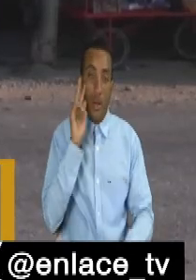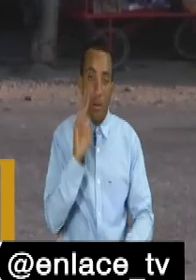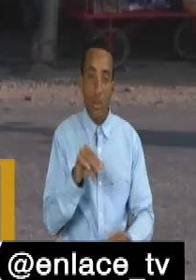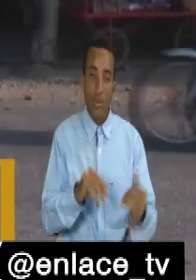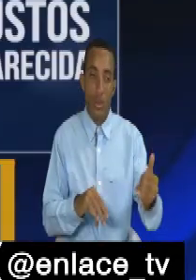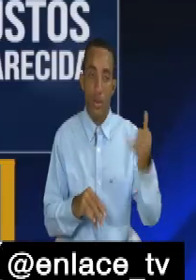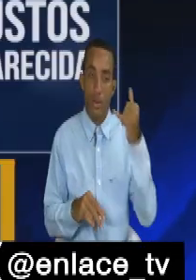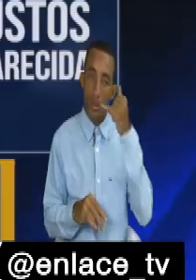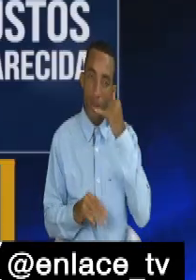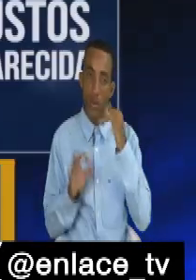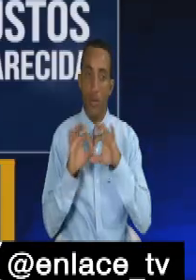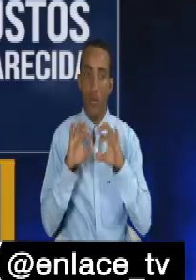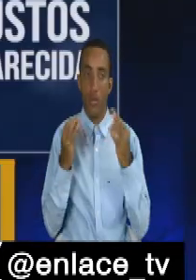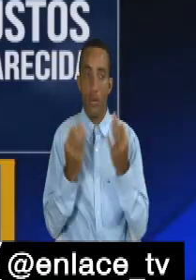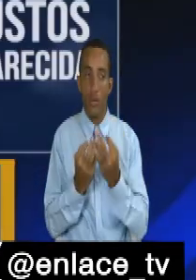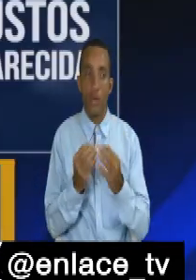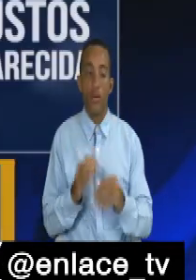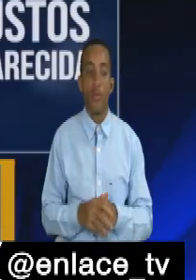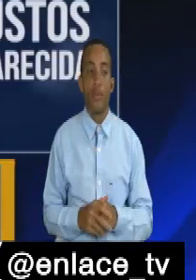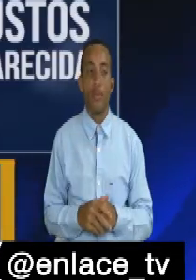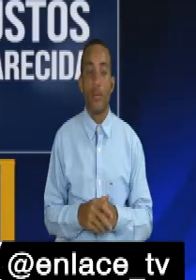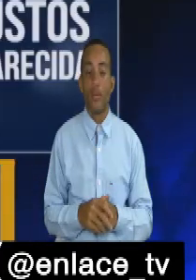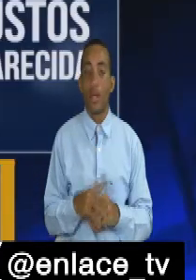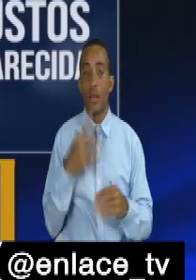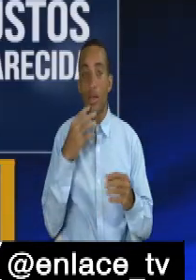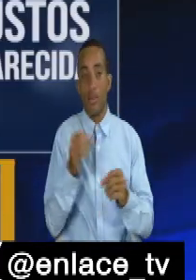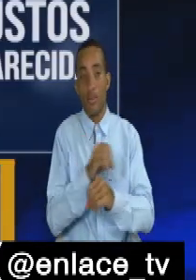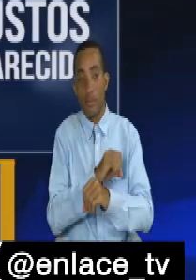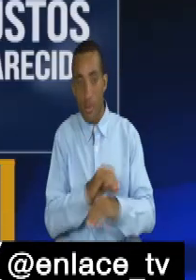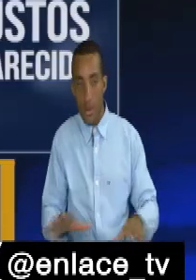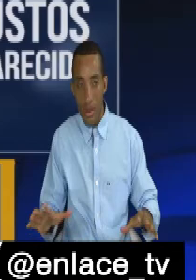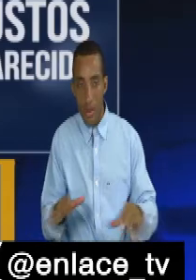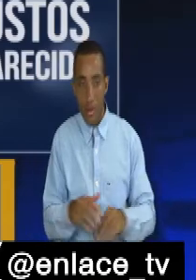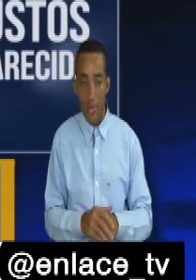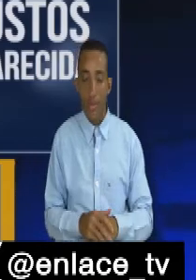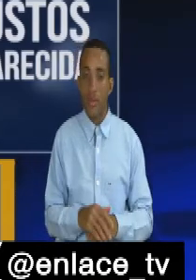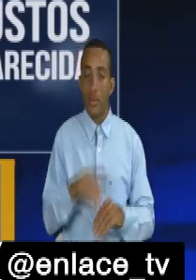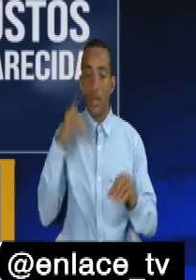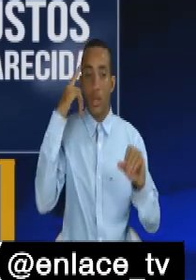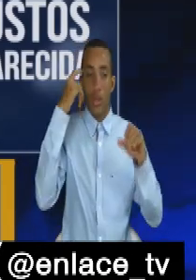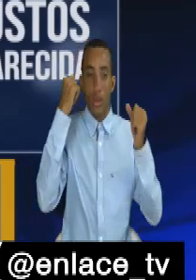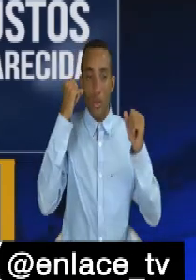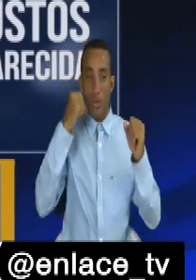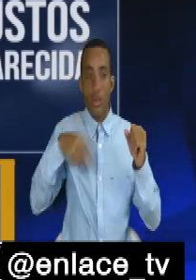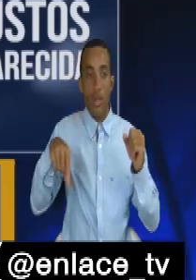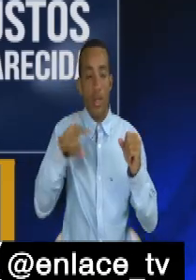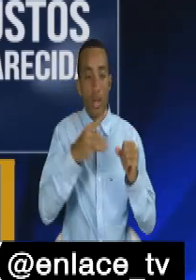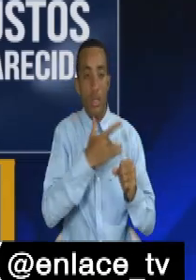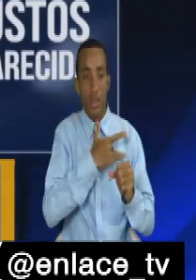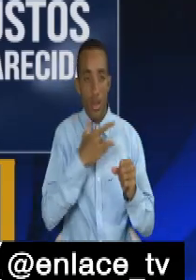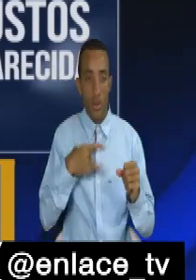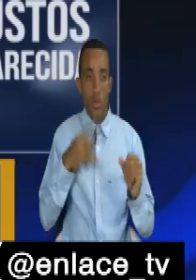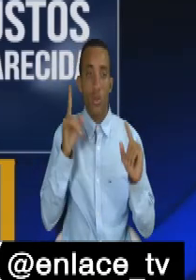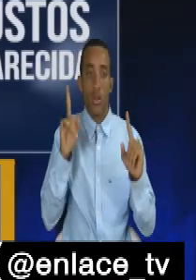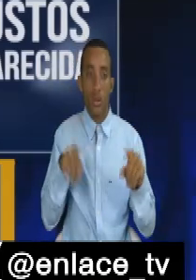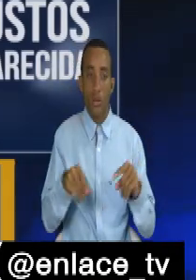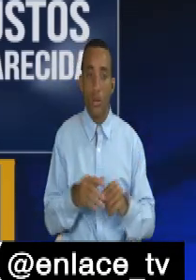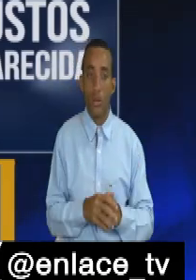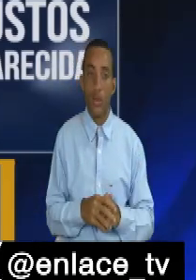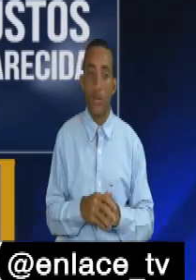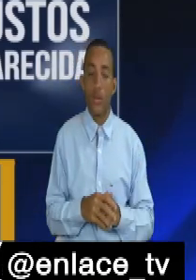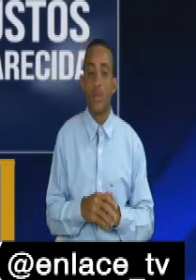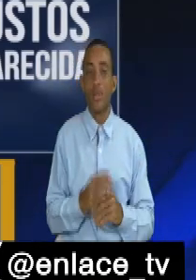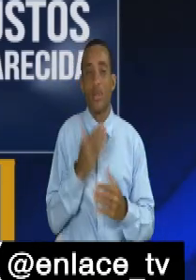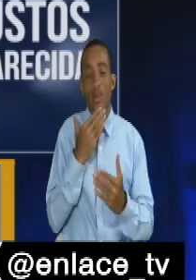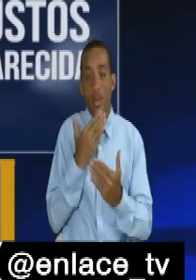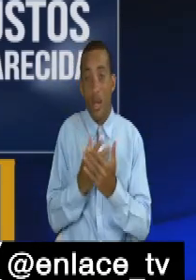sus familiares. Para 15 días ya está desaparecida y entonces nos preocupa tanto ella como la salud de ella, y pues agradeceríamos